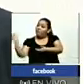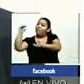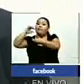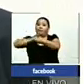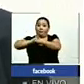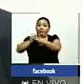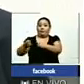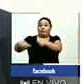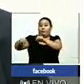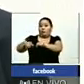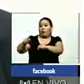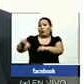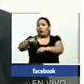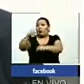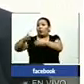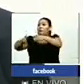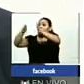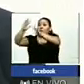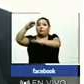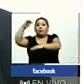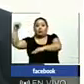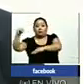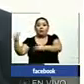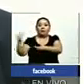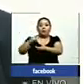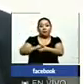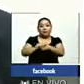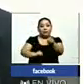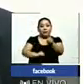los organismos internacionales de integración y cooperación.